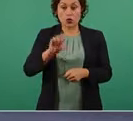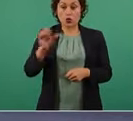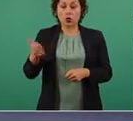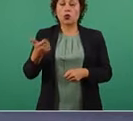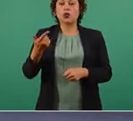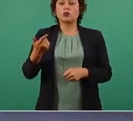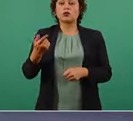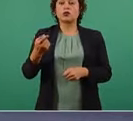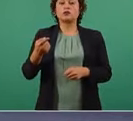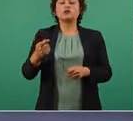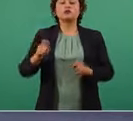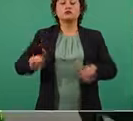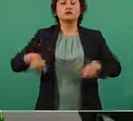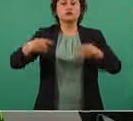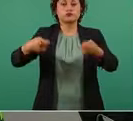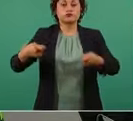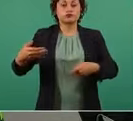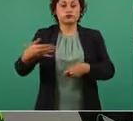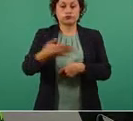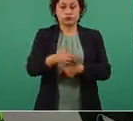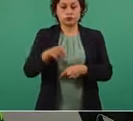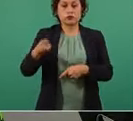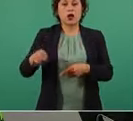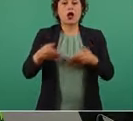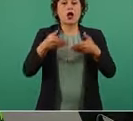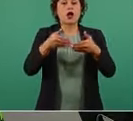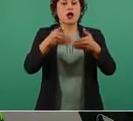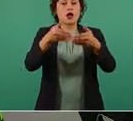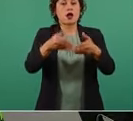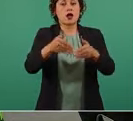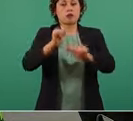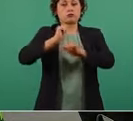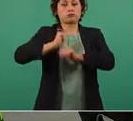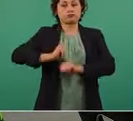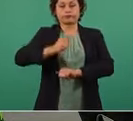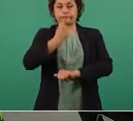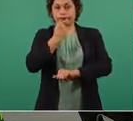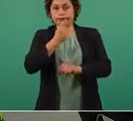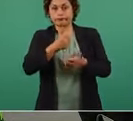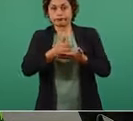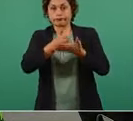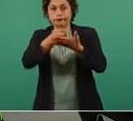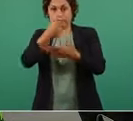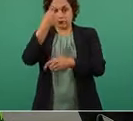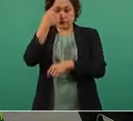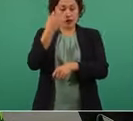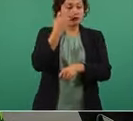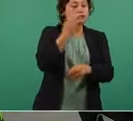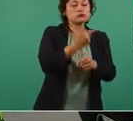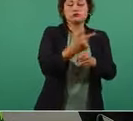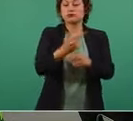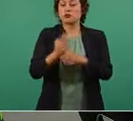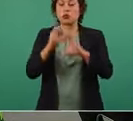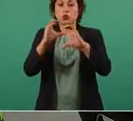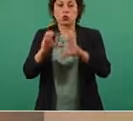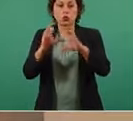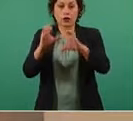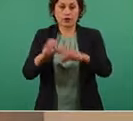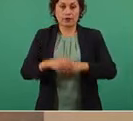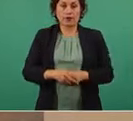Camarón, hay patrullaje aéreo y marítimo para verificar cumplimiento de órdenes de la veda. Se han asegurado hasta la fecha